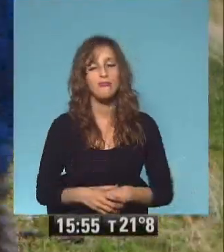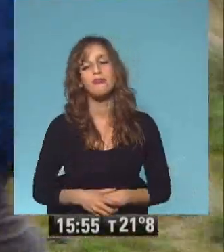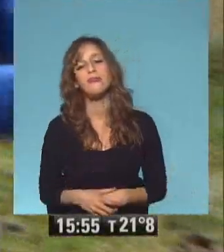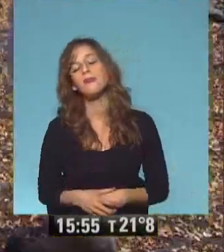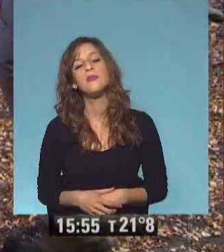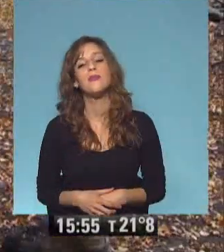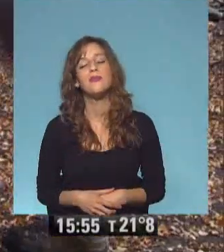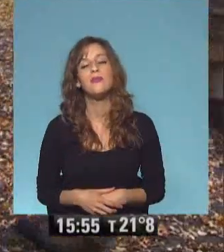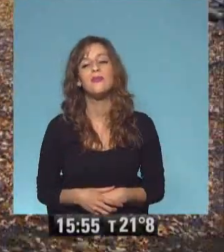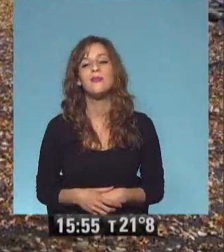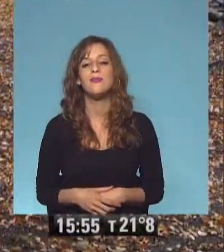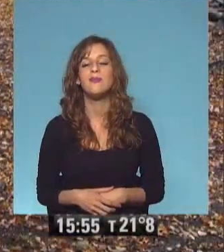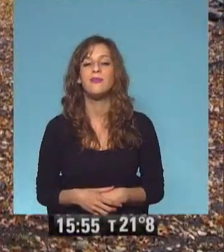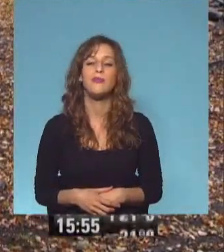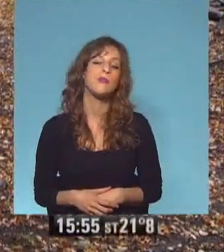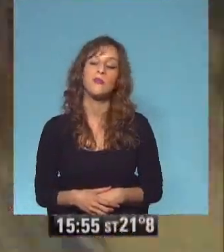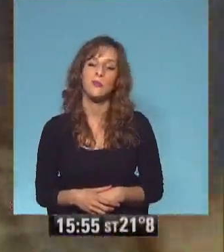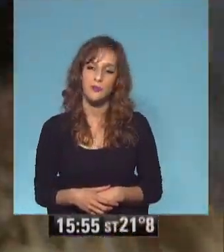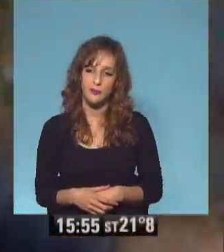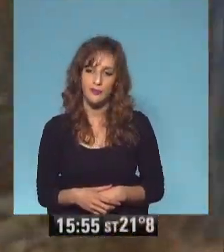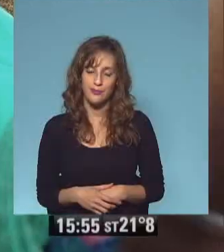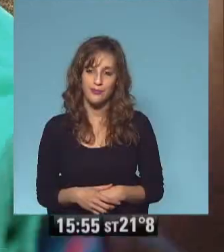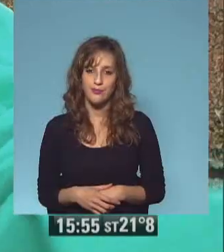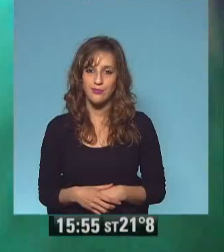¡No! ¡Ahí va! ¡Sí!